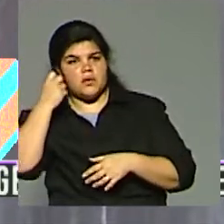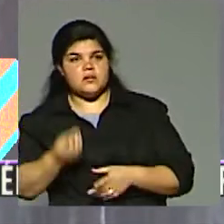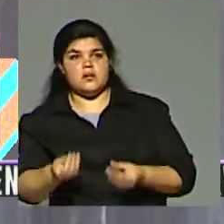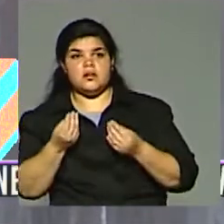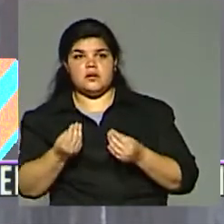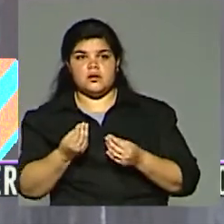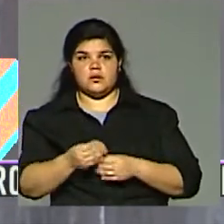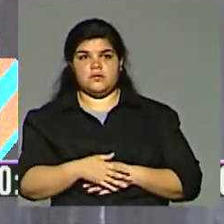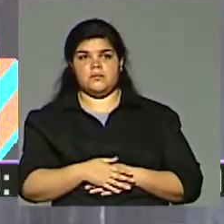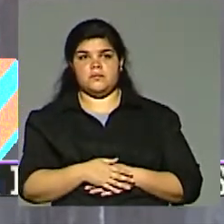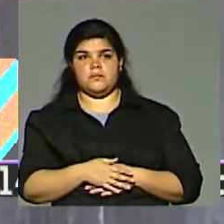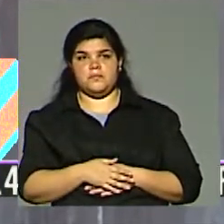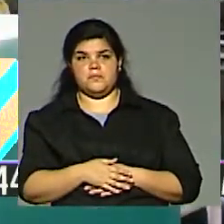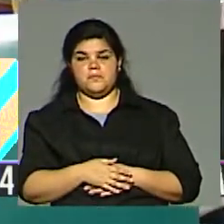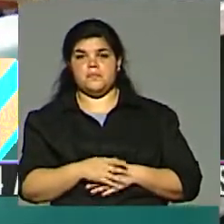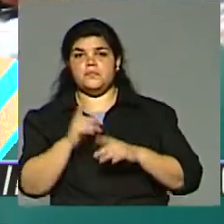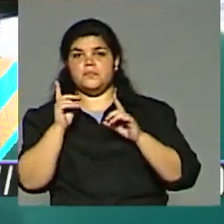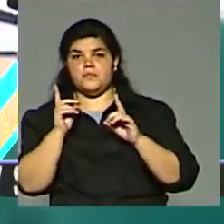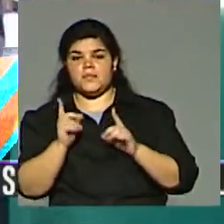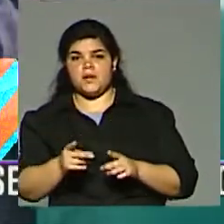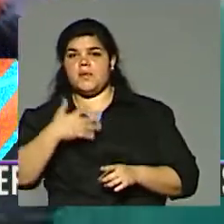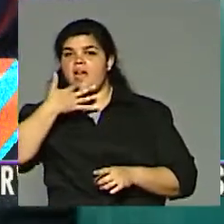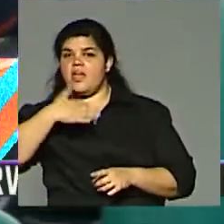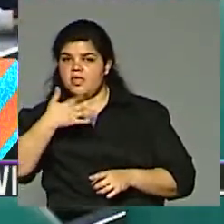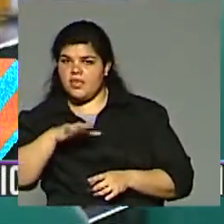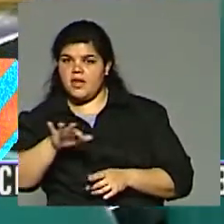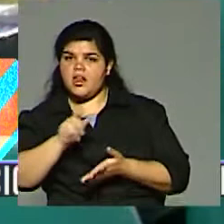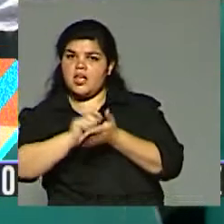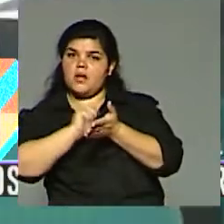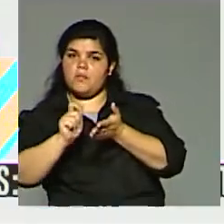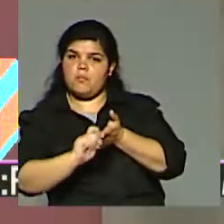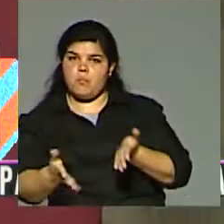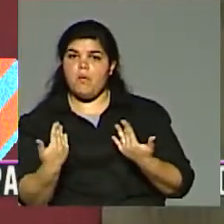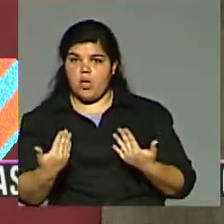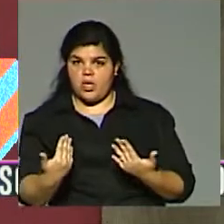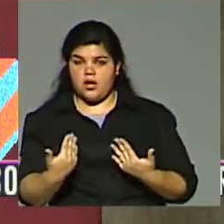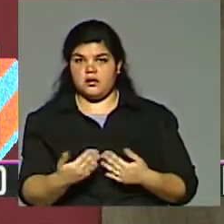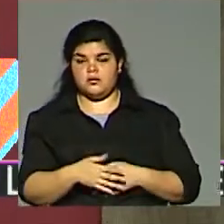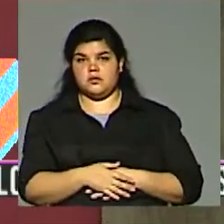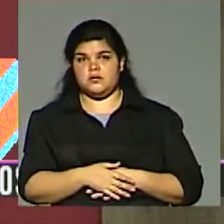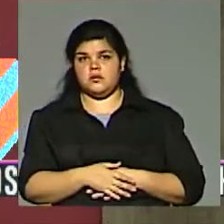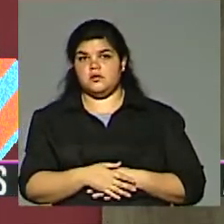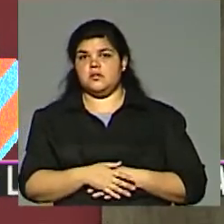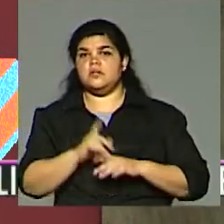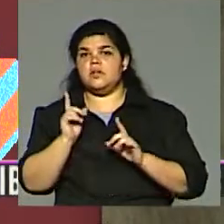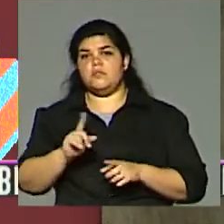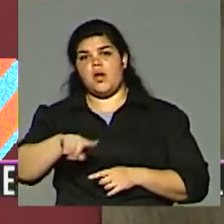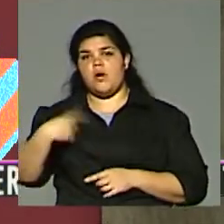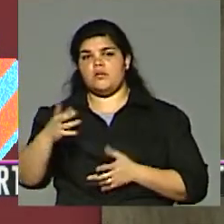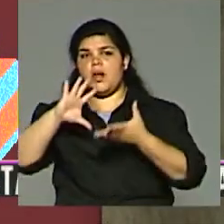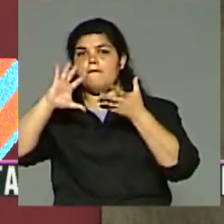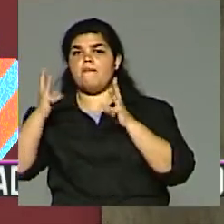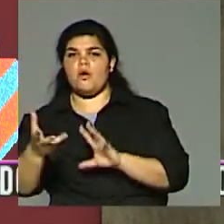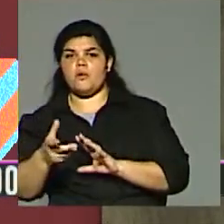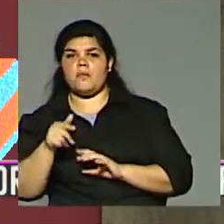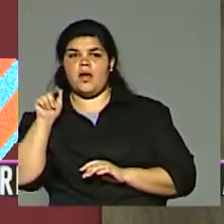técnicos metacognición, la comprensión y producción, etc. Mariana, cuando se habla del método de Singapur, que es lo que hoy por hoy se